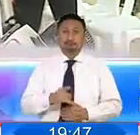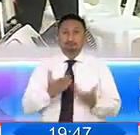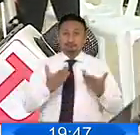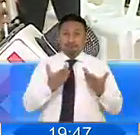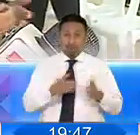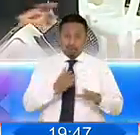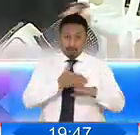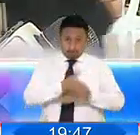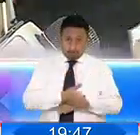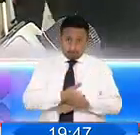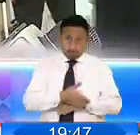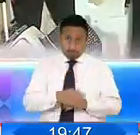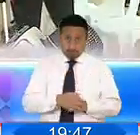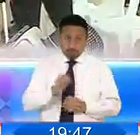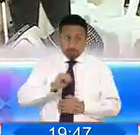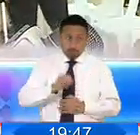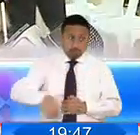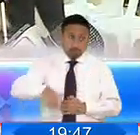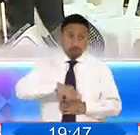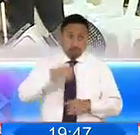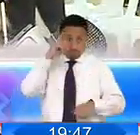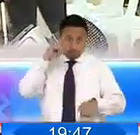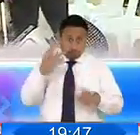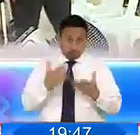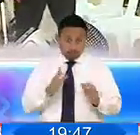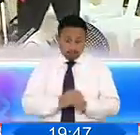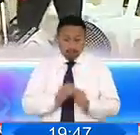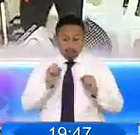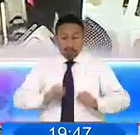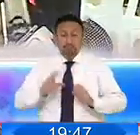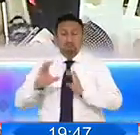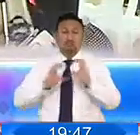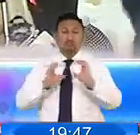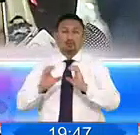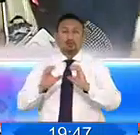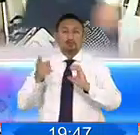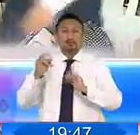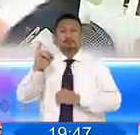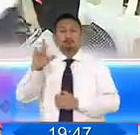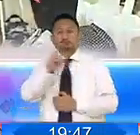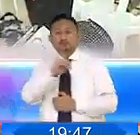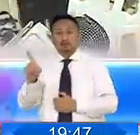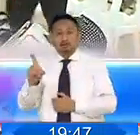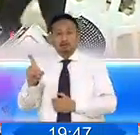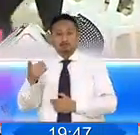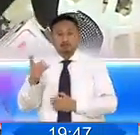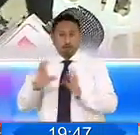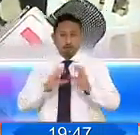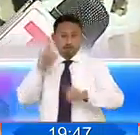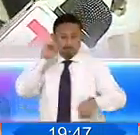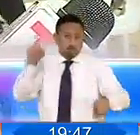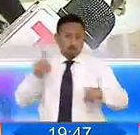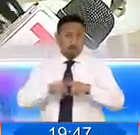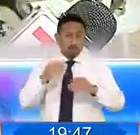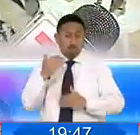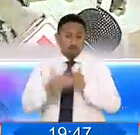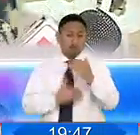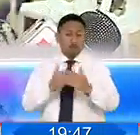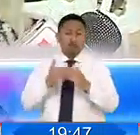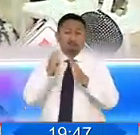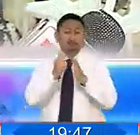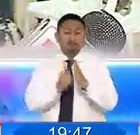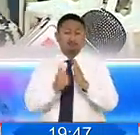por supuesto, si es que así el caso amerita, nos sentaremos a conversar con Izquierda Democrática en acuerdos programáticos en la